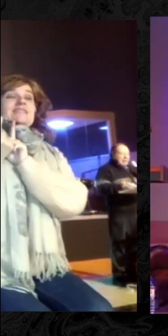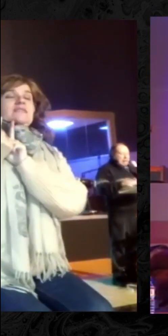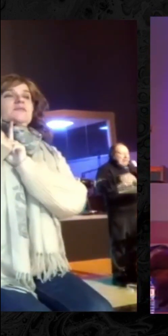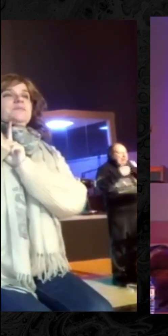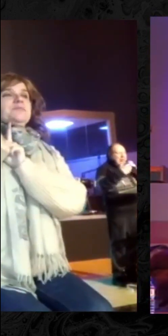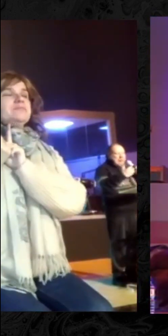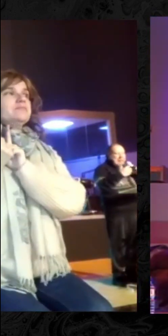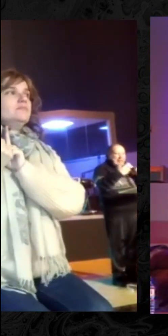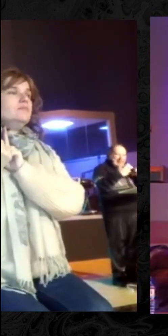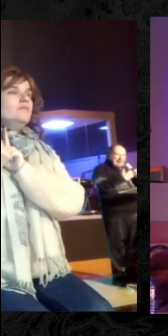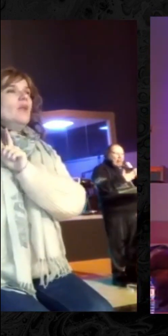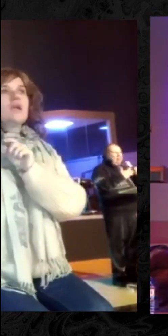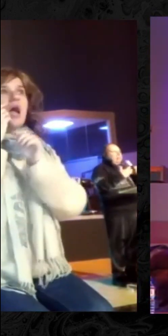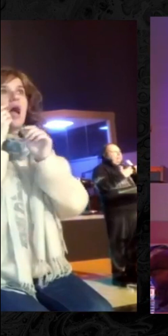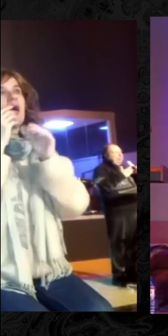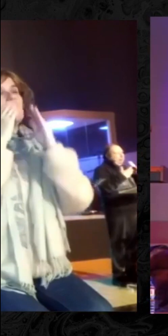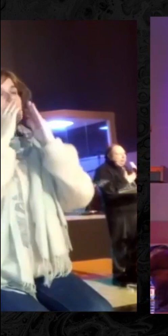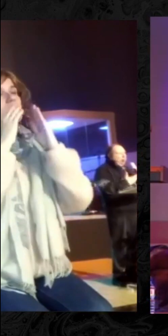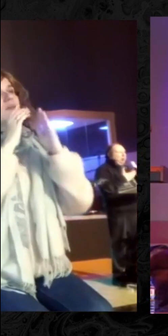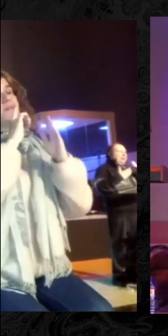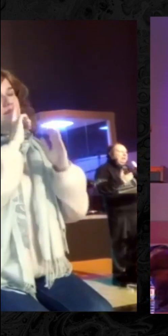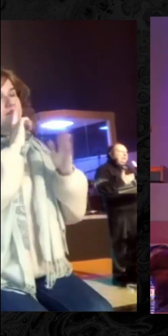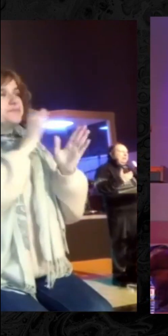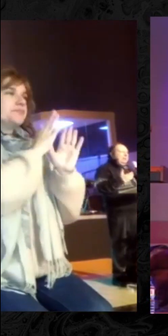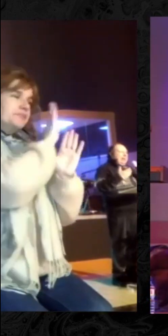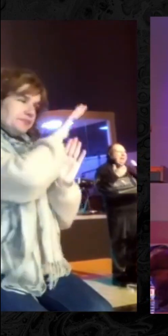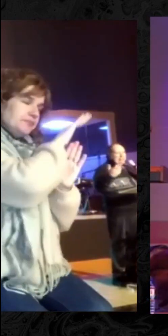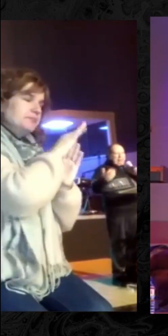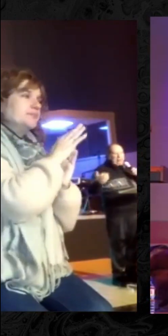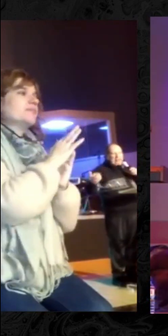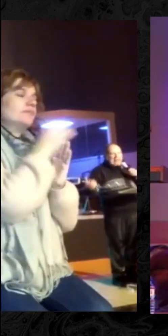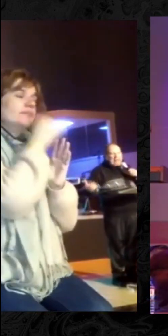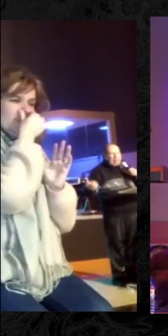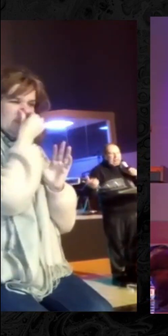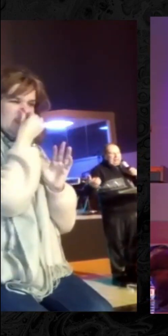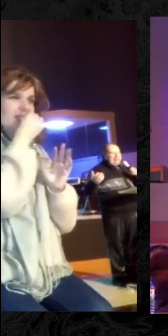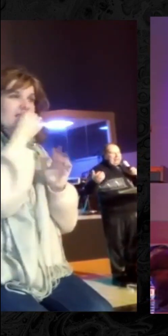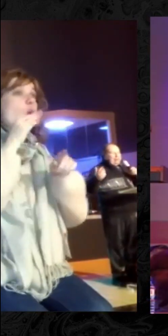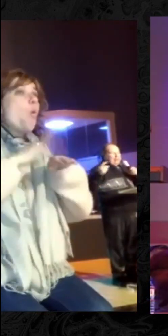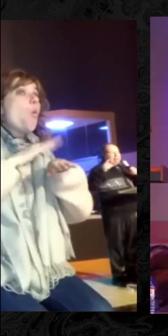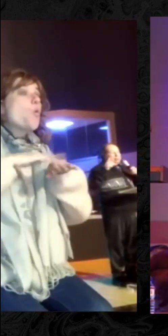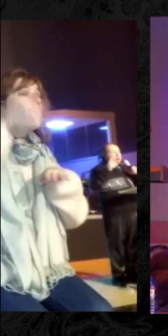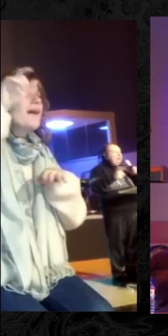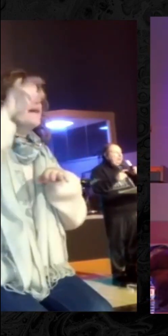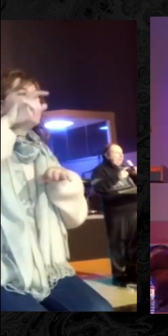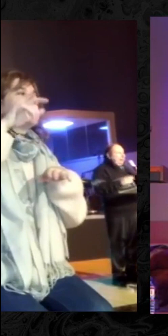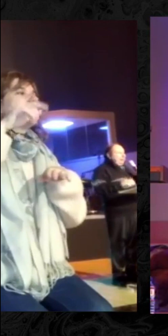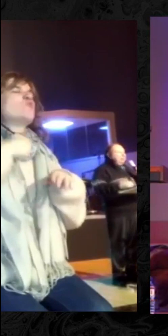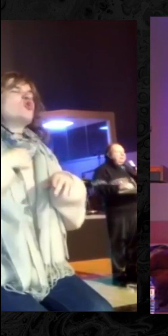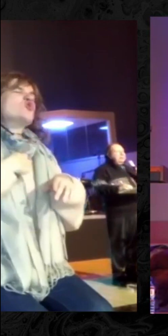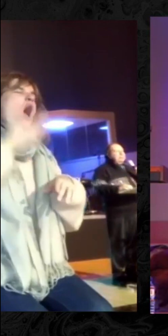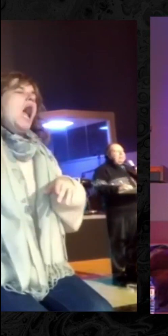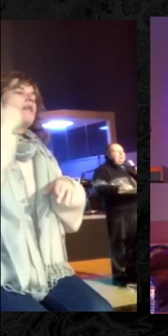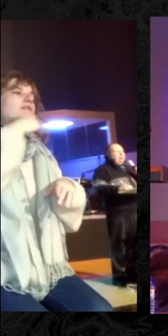Bueno ya el hombre estaba hablando Me confesó que Alguien vino y le dijo que si quería porque ya había perdido su padre de pequeño